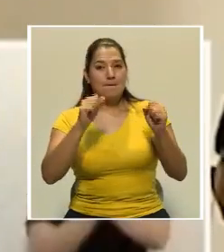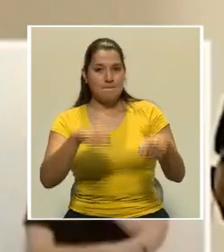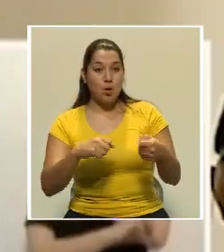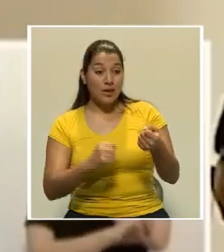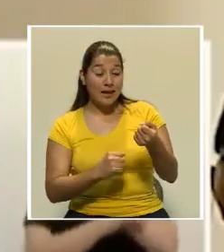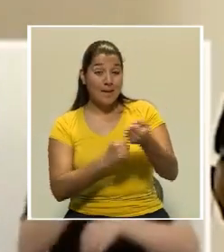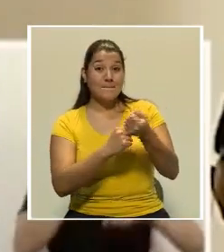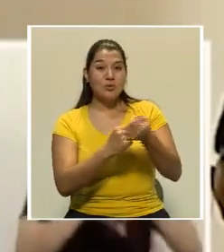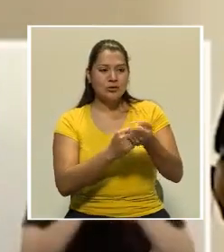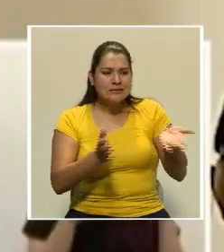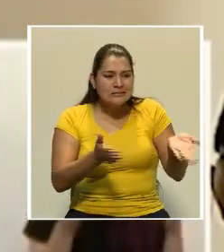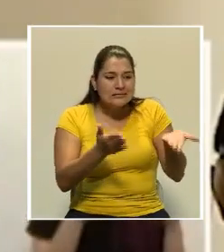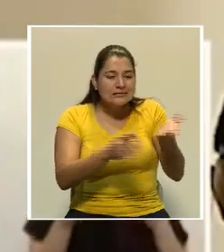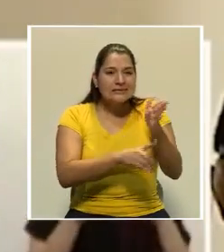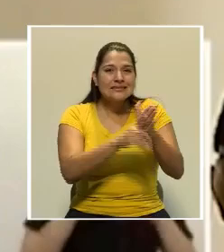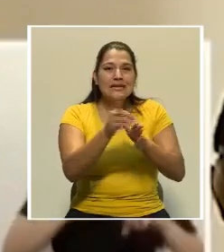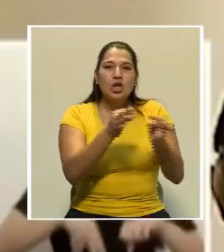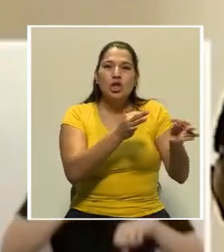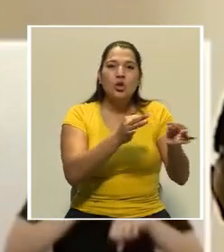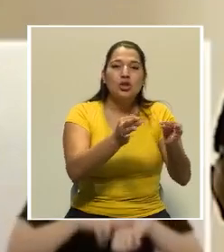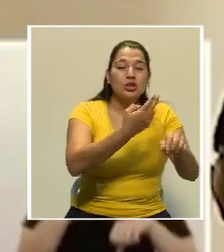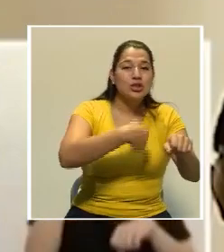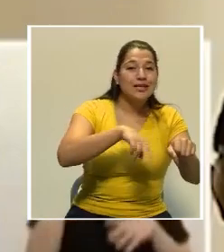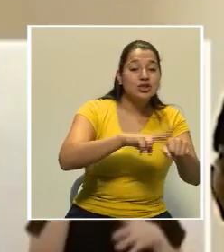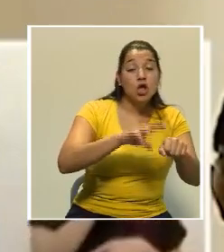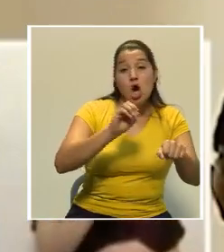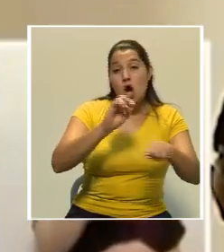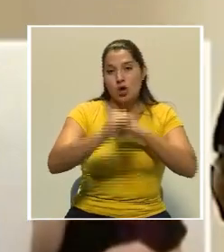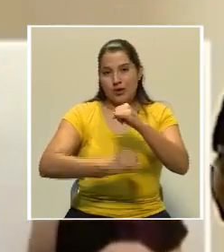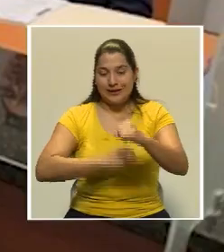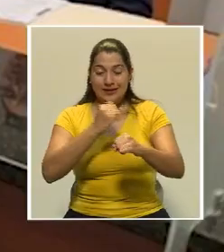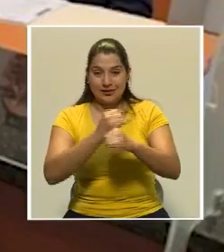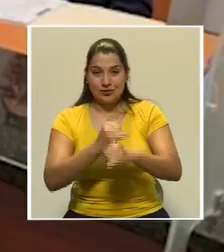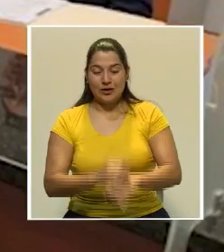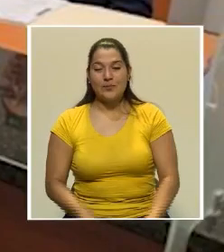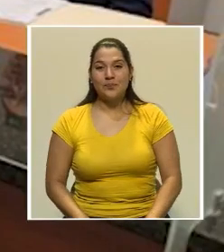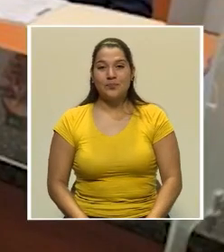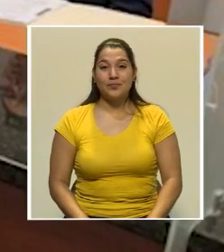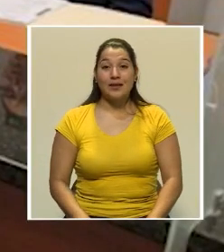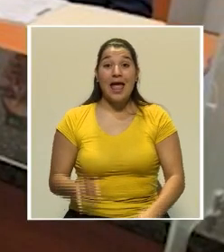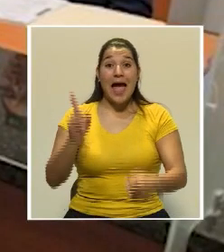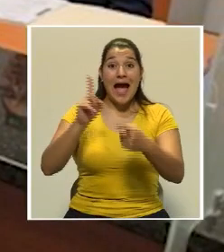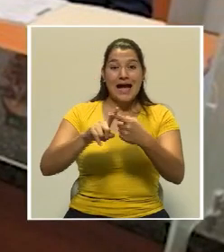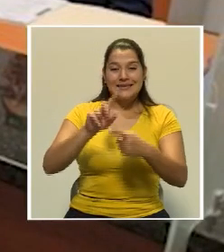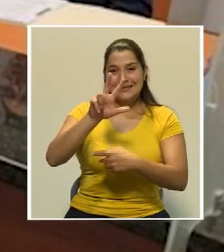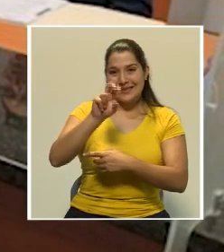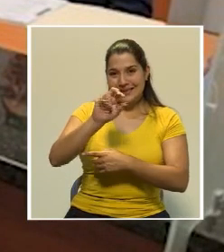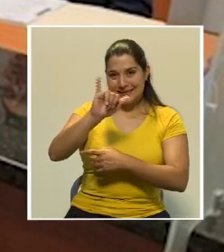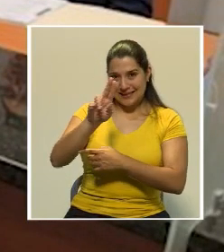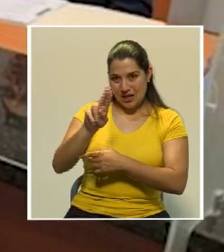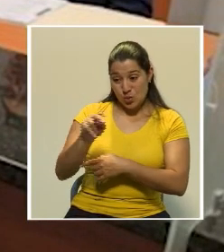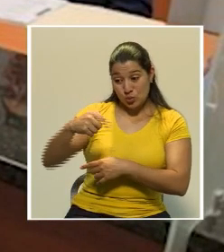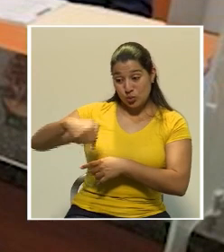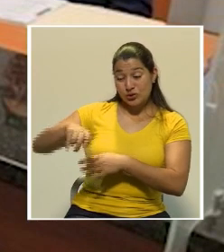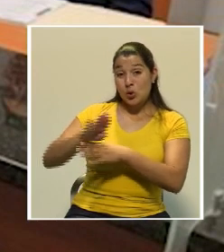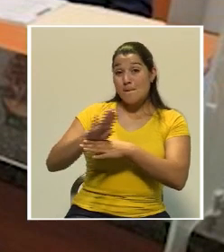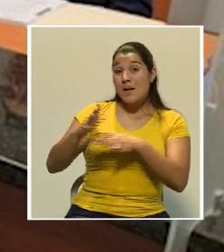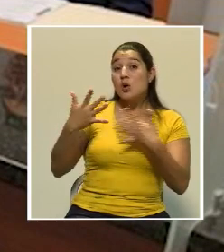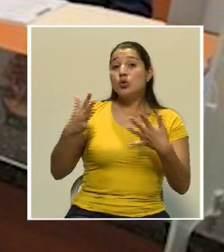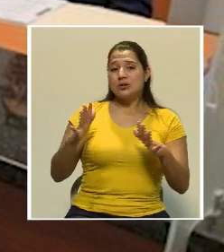turistas nacionales para reactivar el empleo del sector turismo. Al 30 de junio, el sector bancario ha